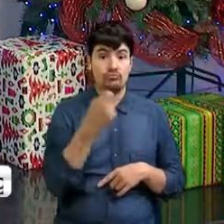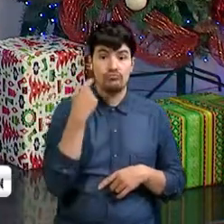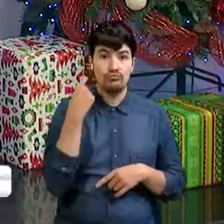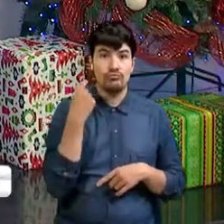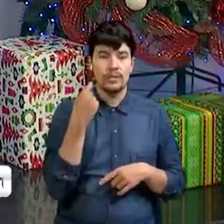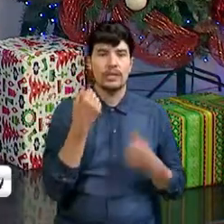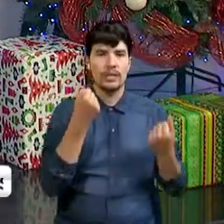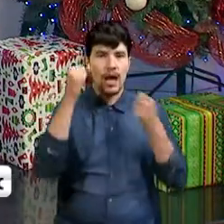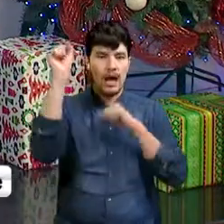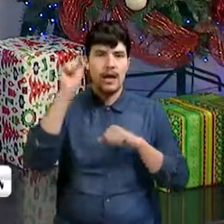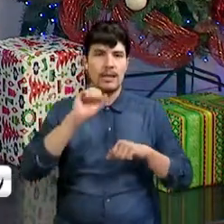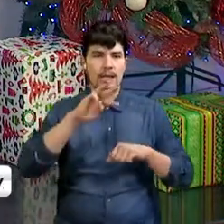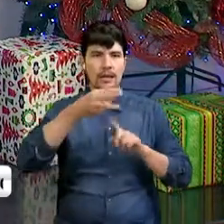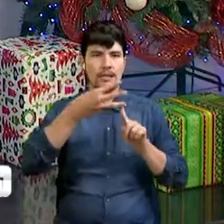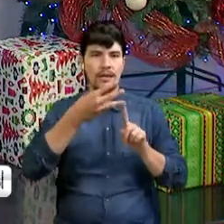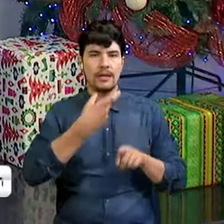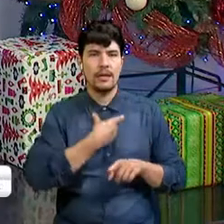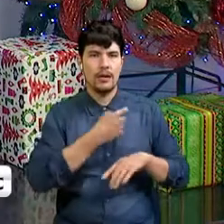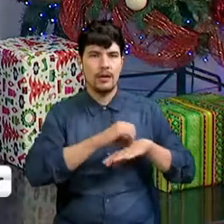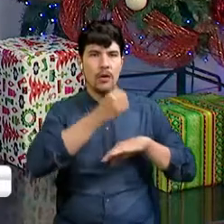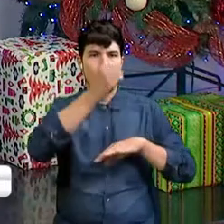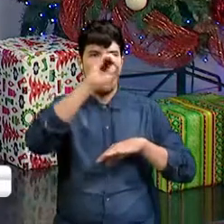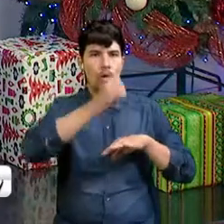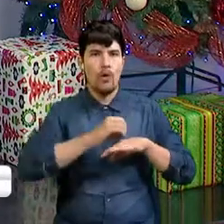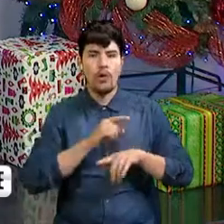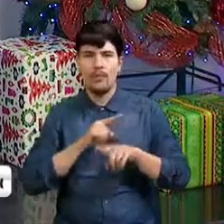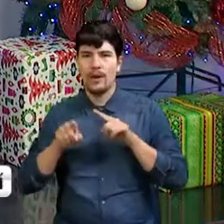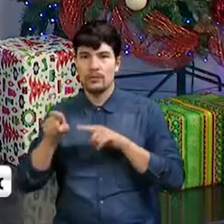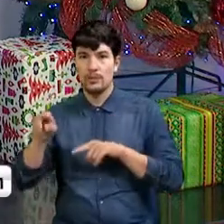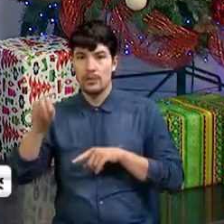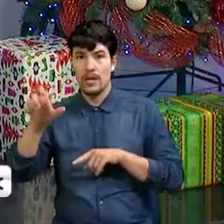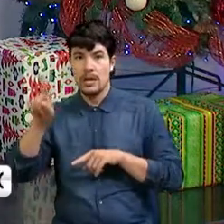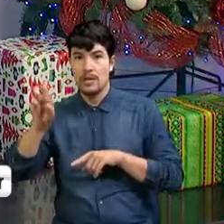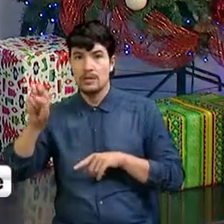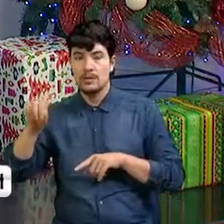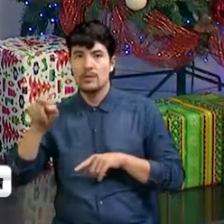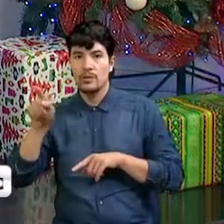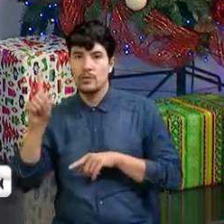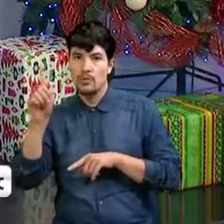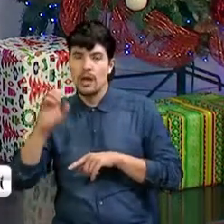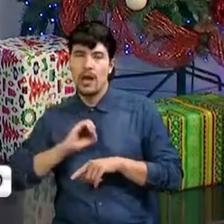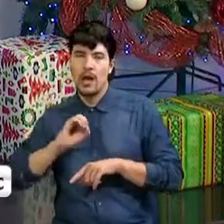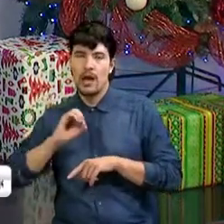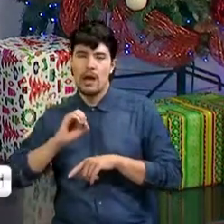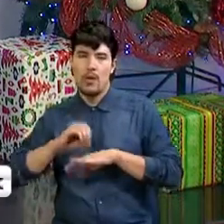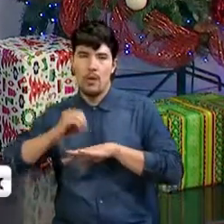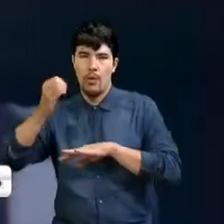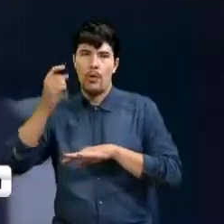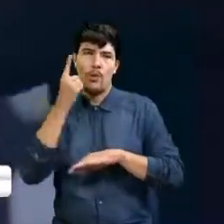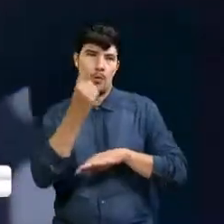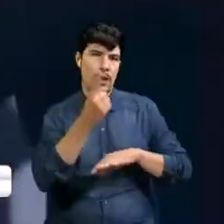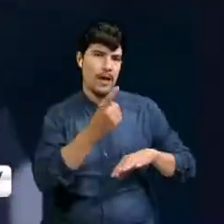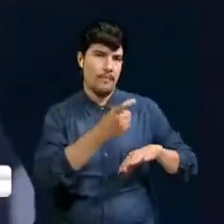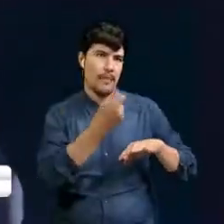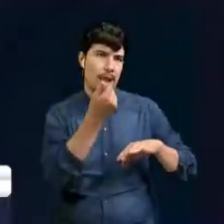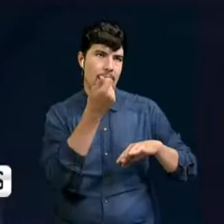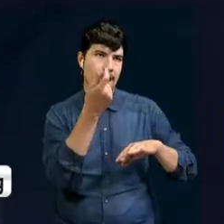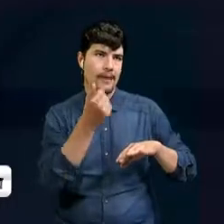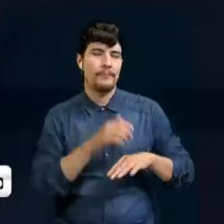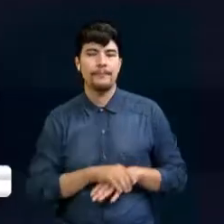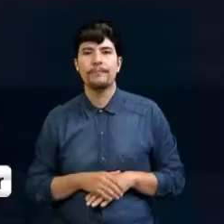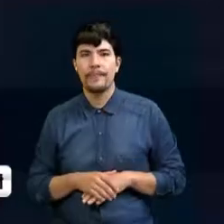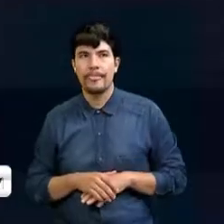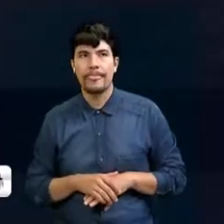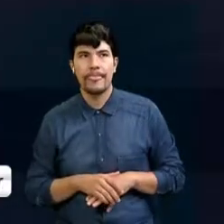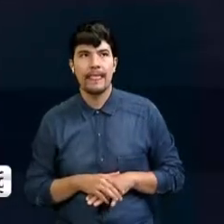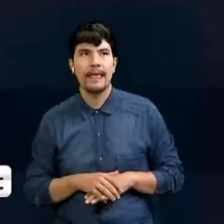más de obtener su tercera presea dorada, mientras que Nelson Crispín tiene una medalla de oro y una de plata. Carlos Daniel Serrano